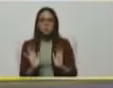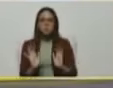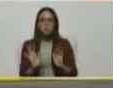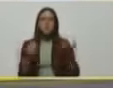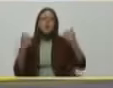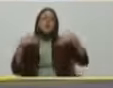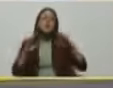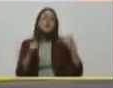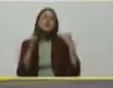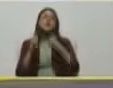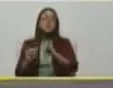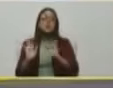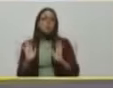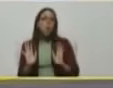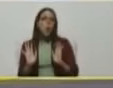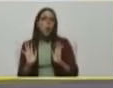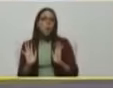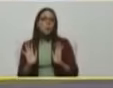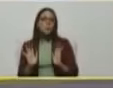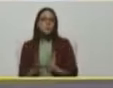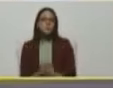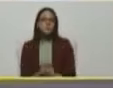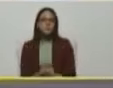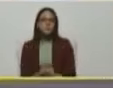su hijo político,